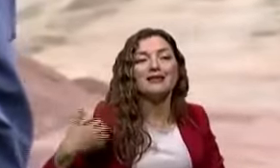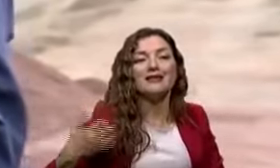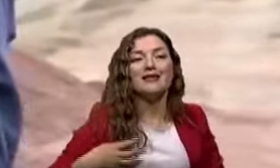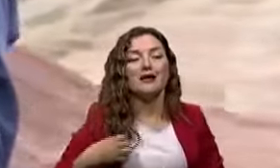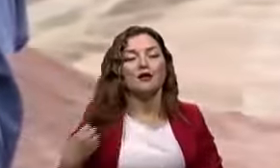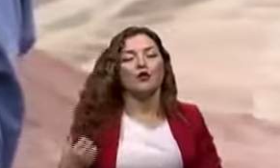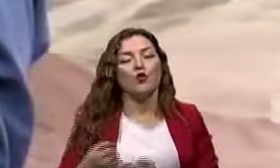tramo